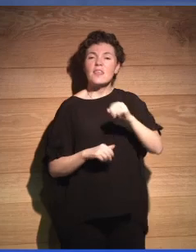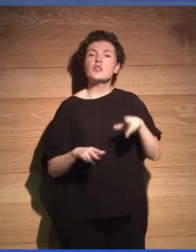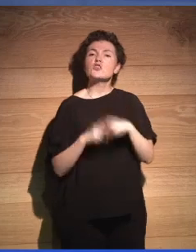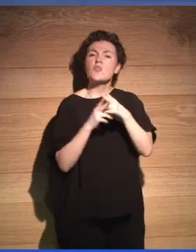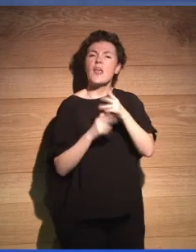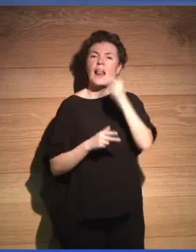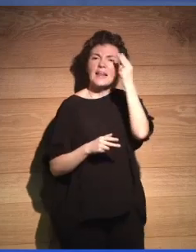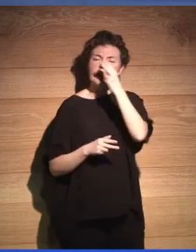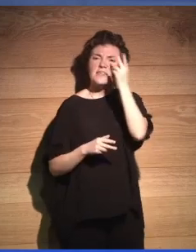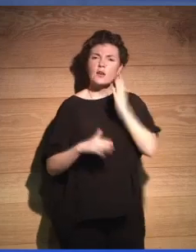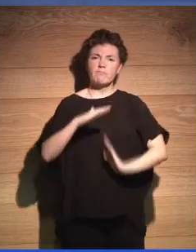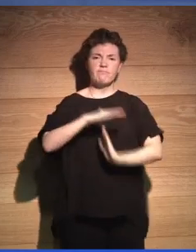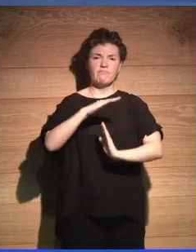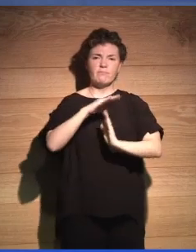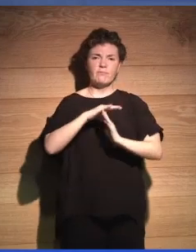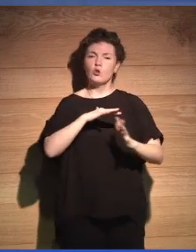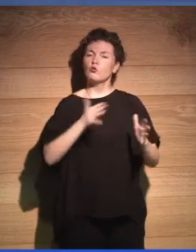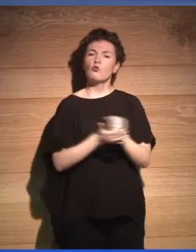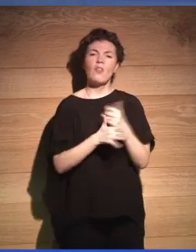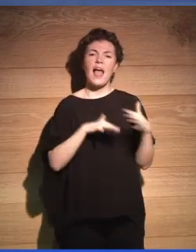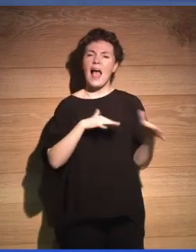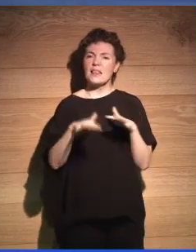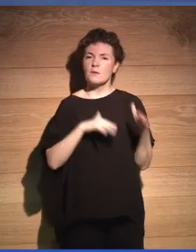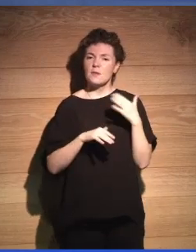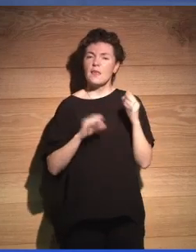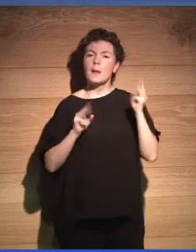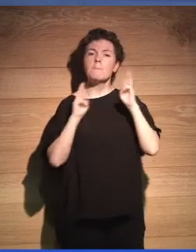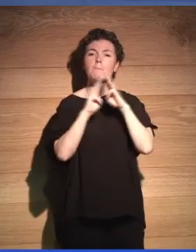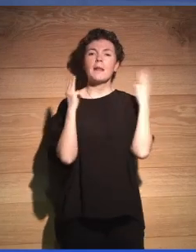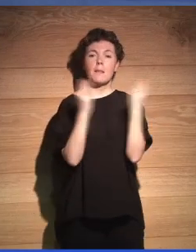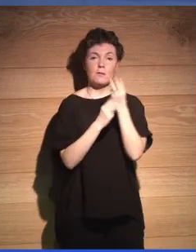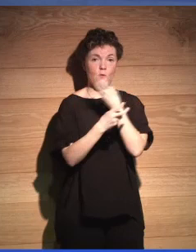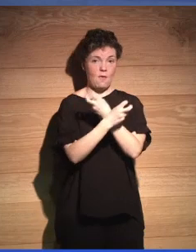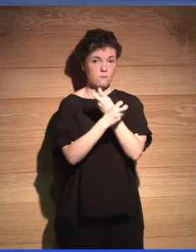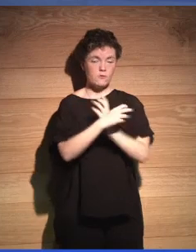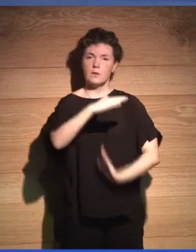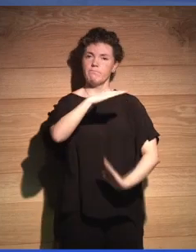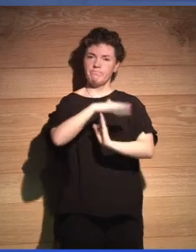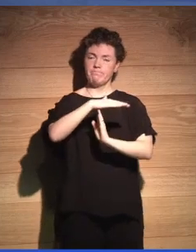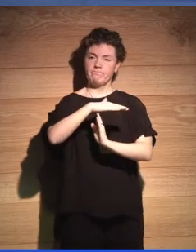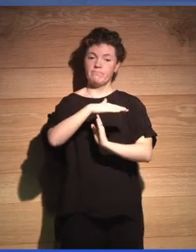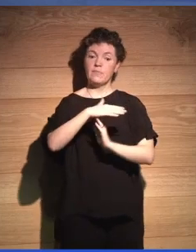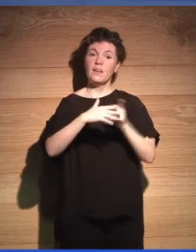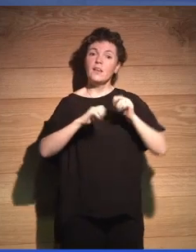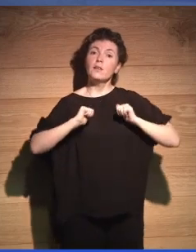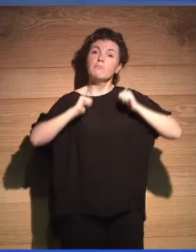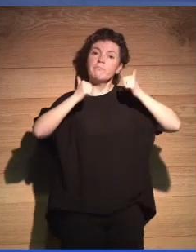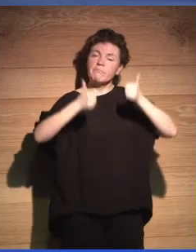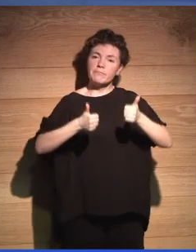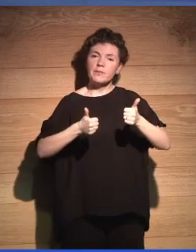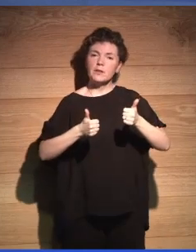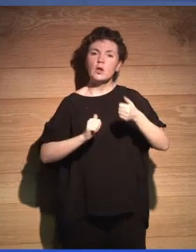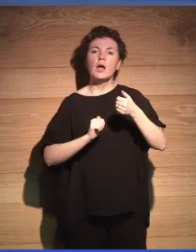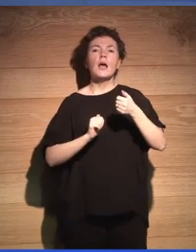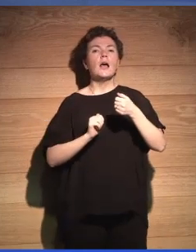Dollfuss paralizó la actividad del Parlamento austríaco y empezó a implantar